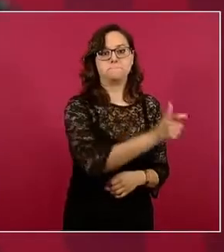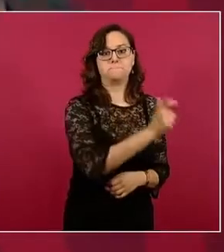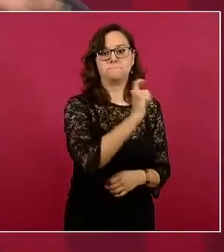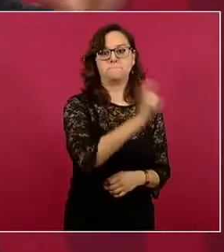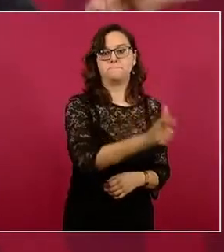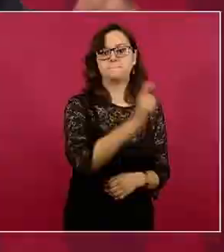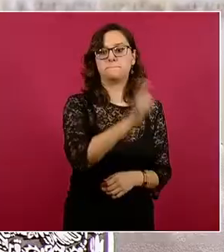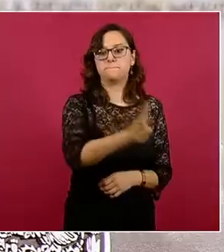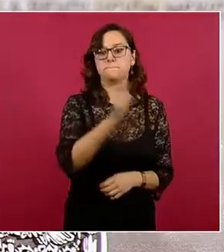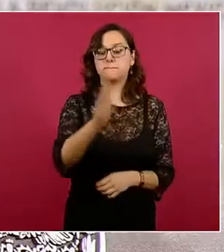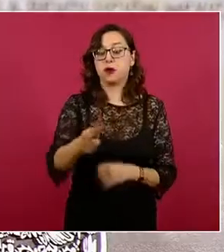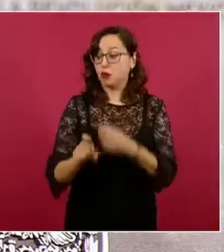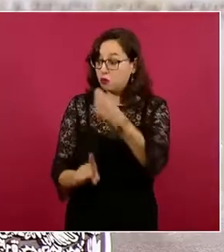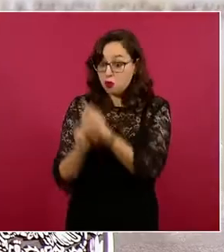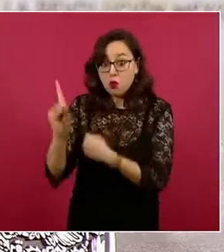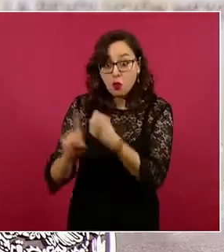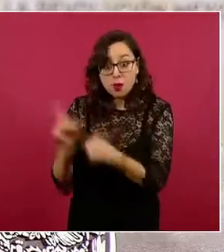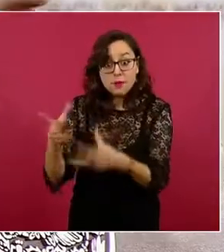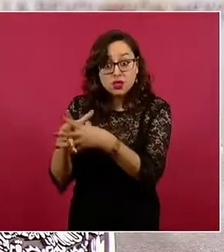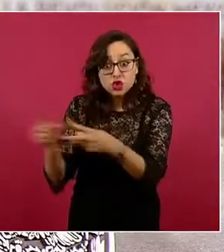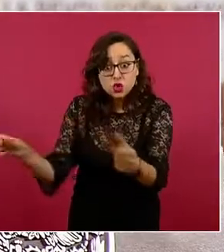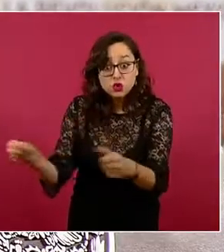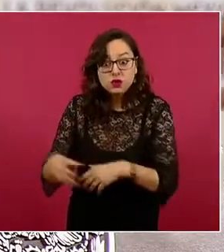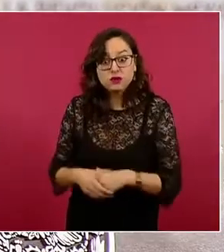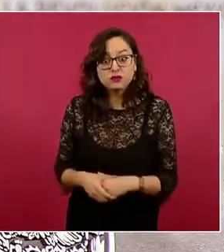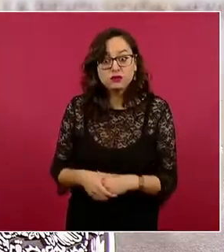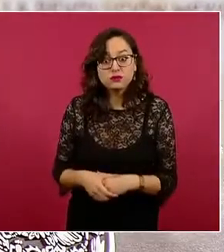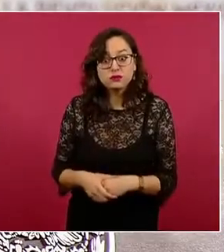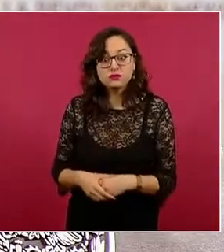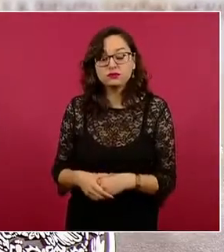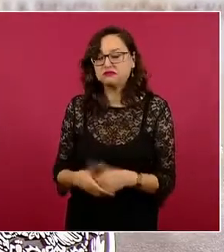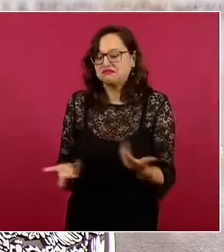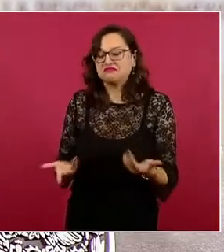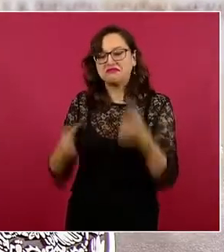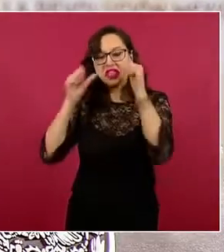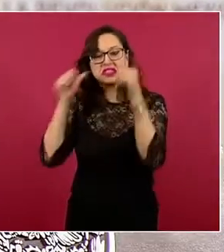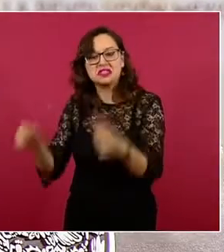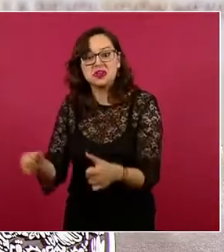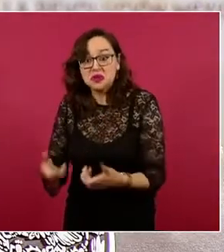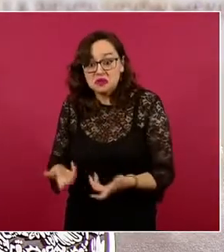No se resolvía el problema, no se atendían las causas,